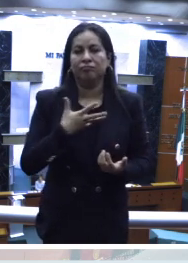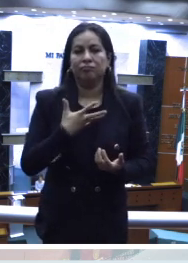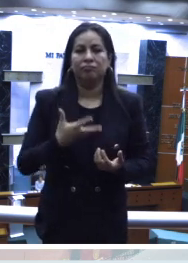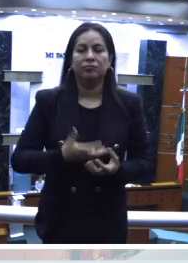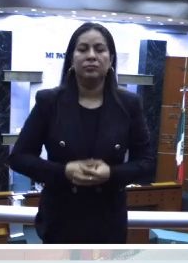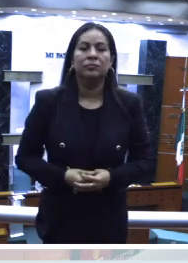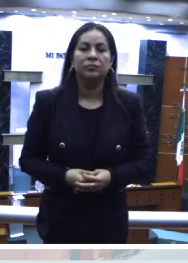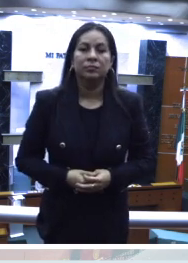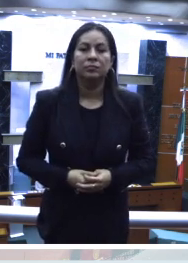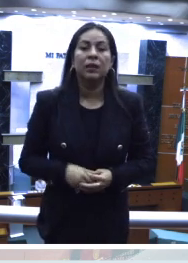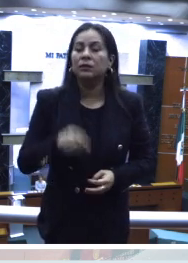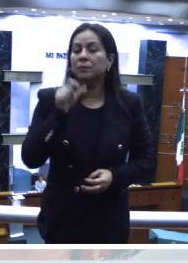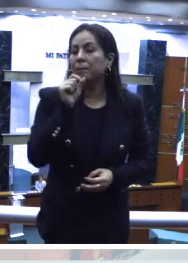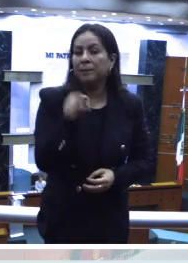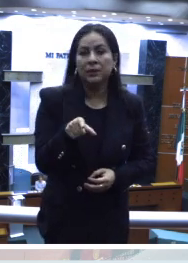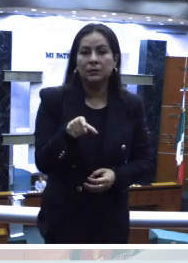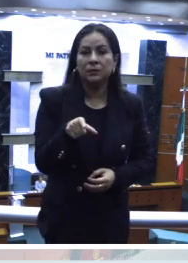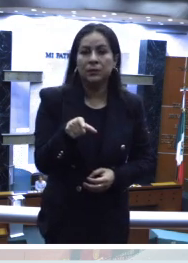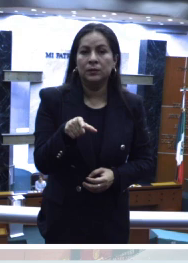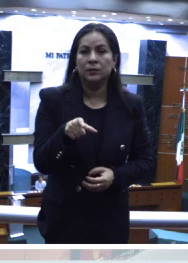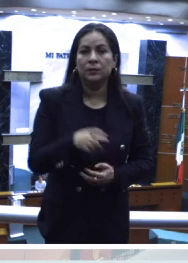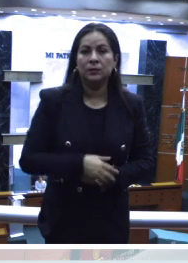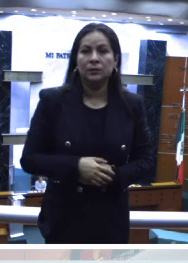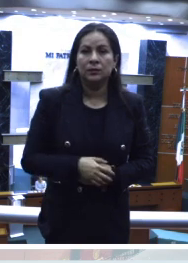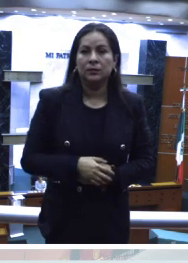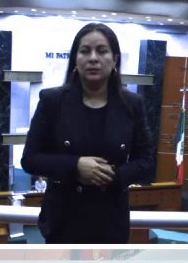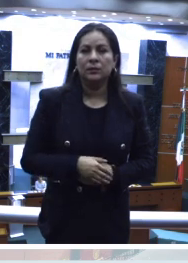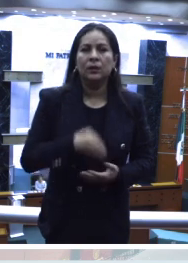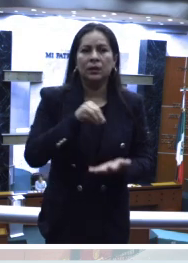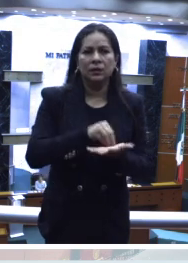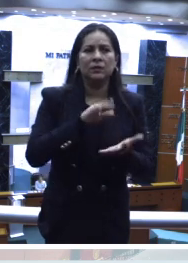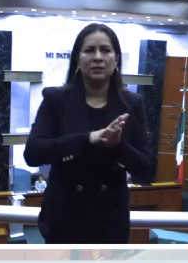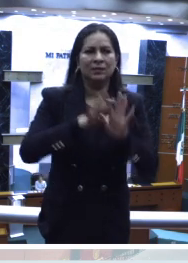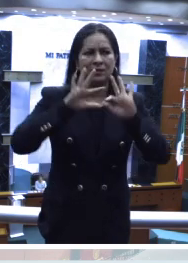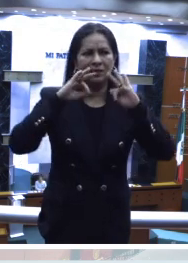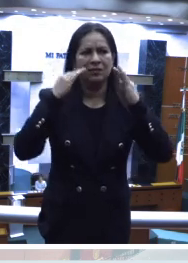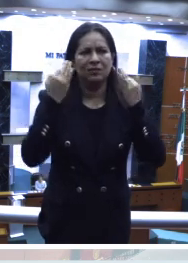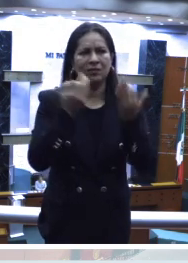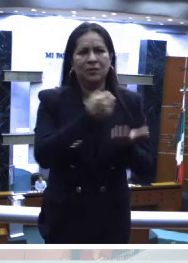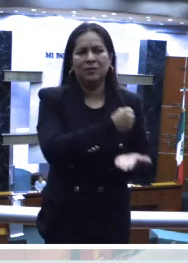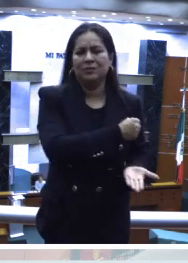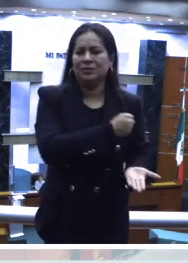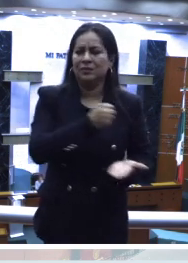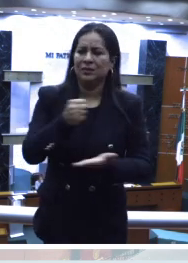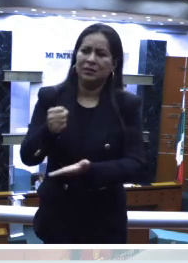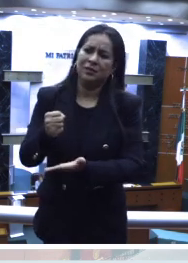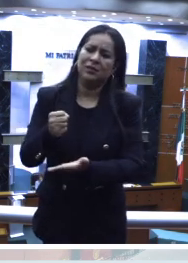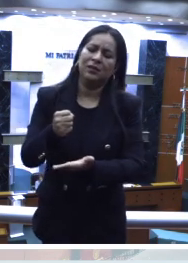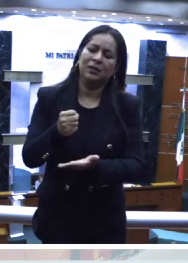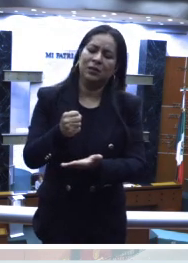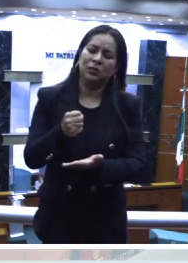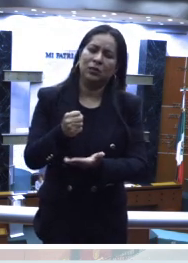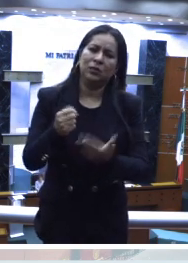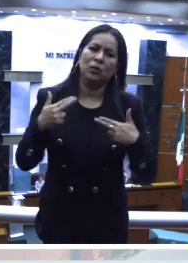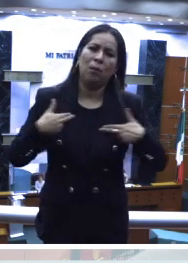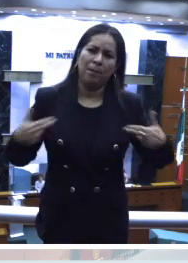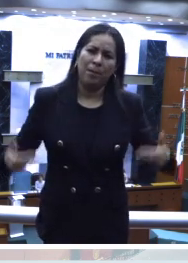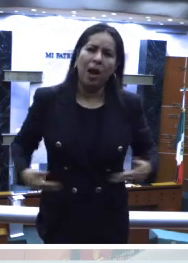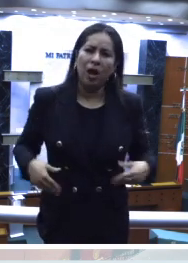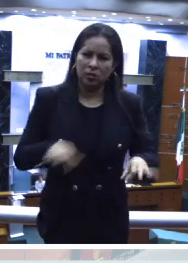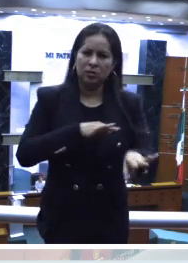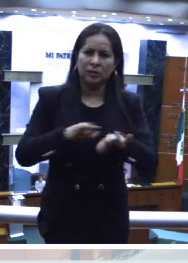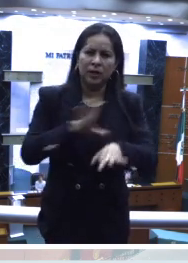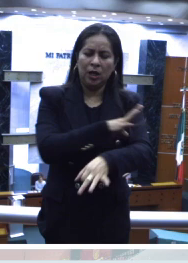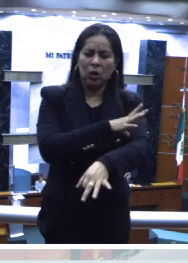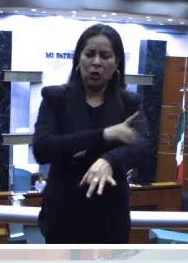afectados Asimismo establezca los mecanismos presupuestales y de recursos humanos en